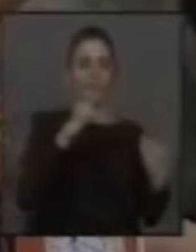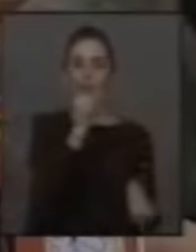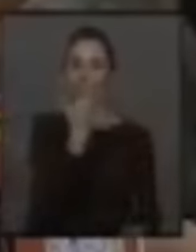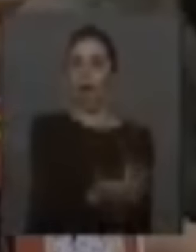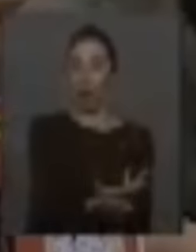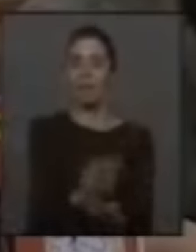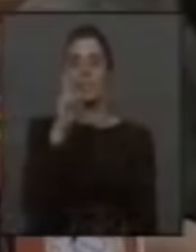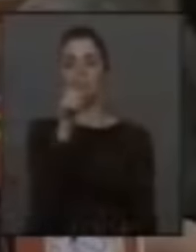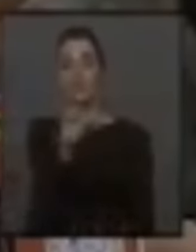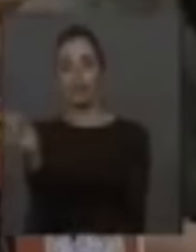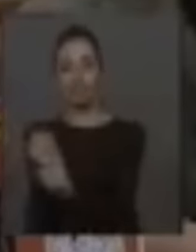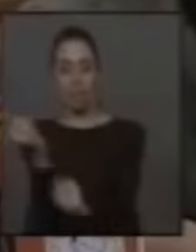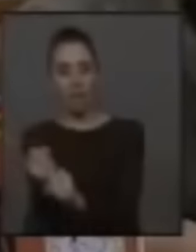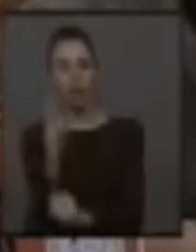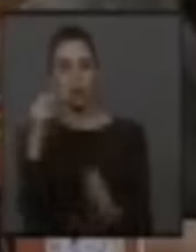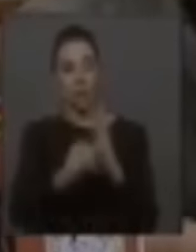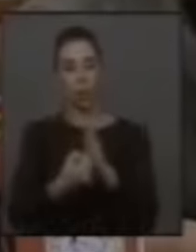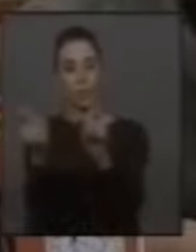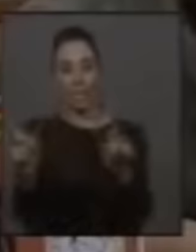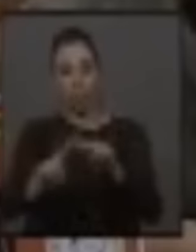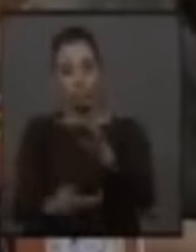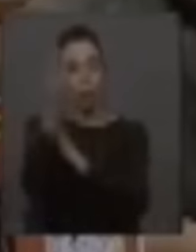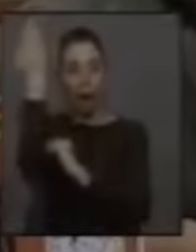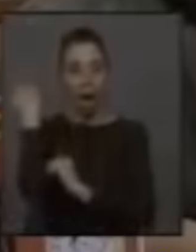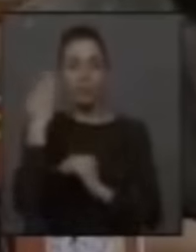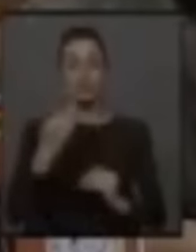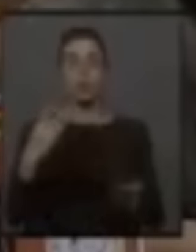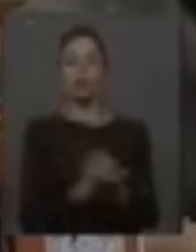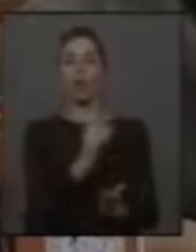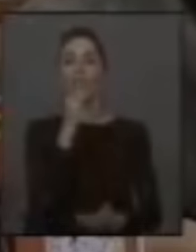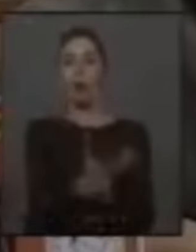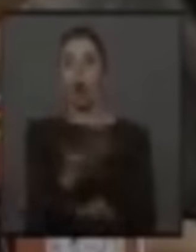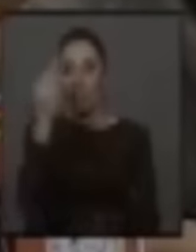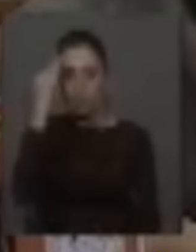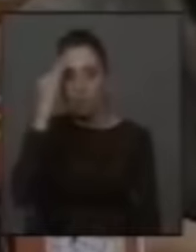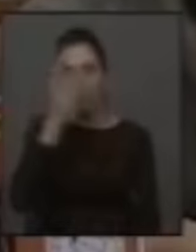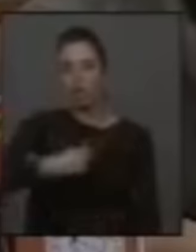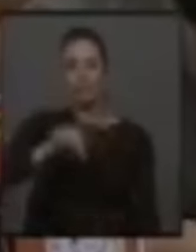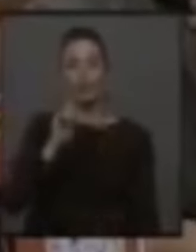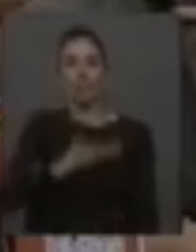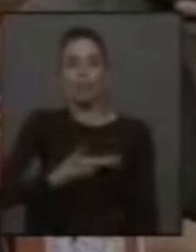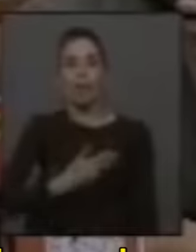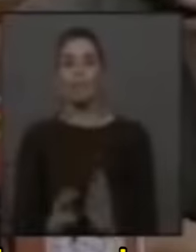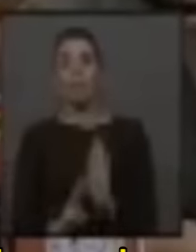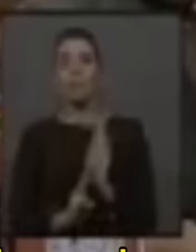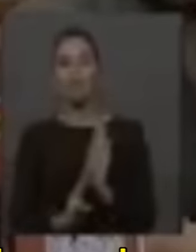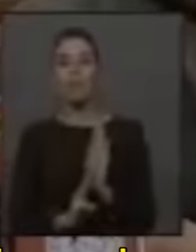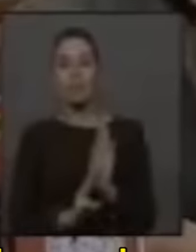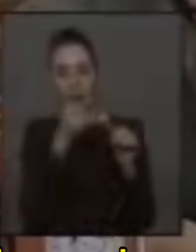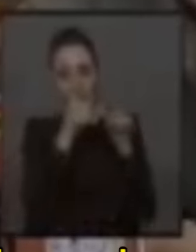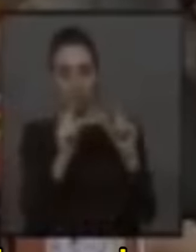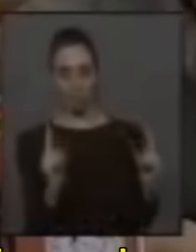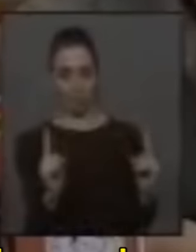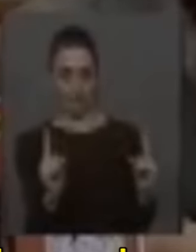luchas, no habríamos conseguido los logros sociales que se han conquistado. Sin ellos no tendríamos memoria, no tendríamos identidad. Y en ese periodo de